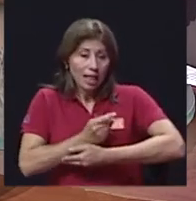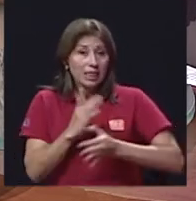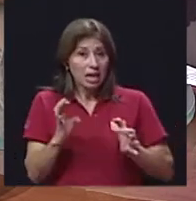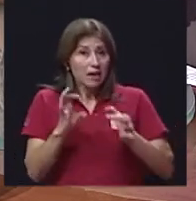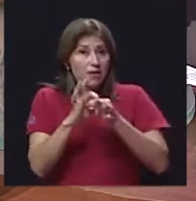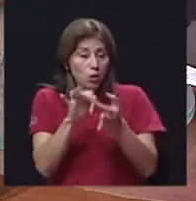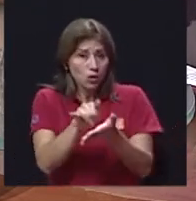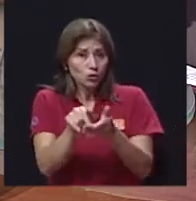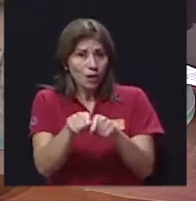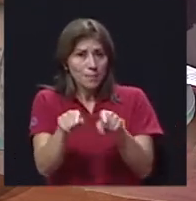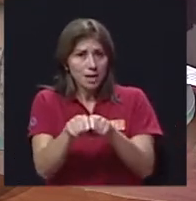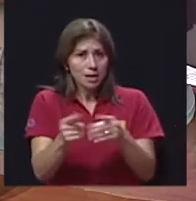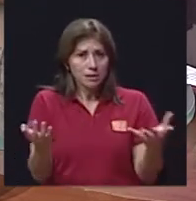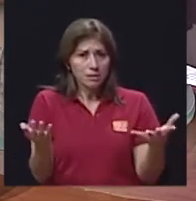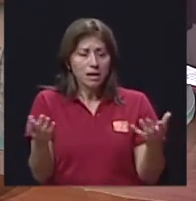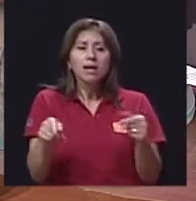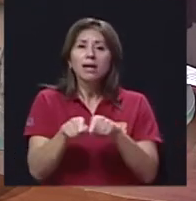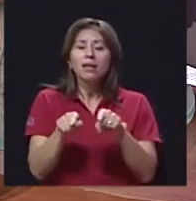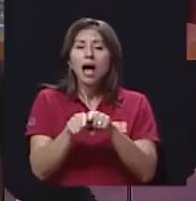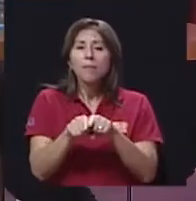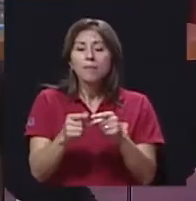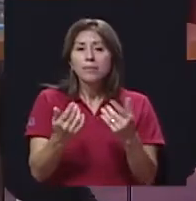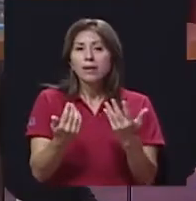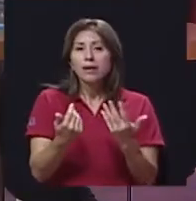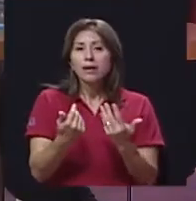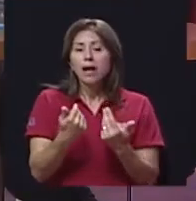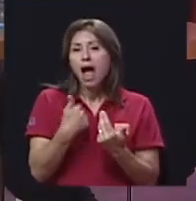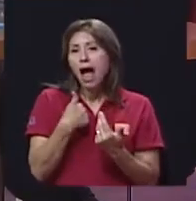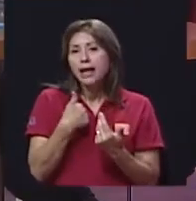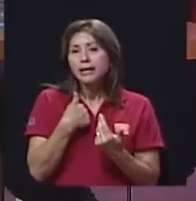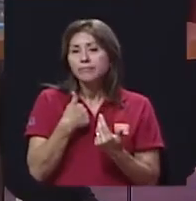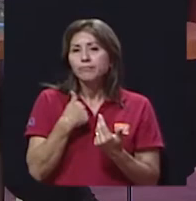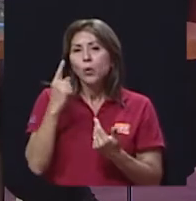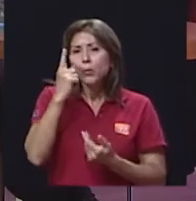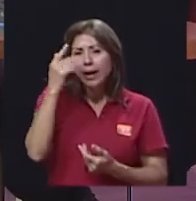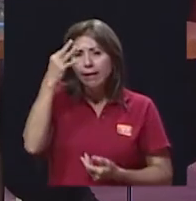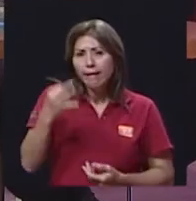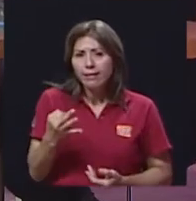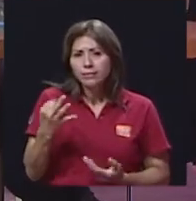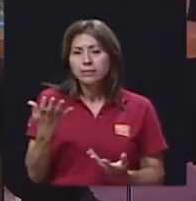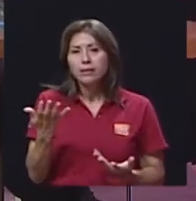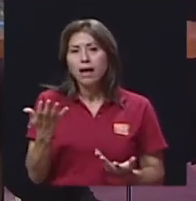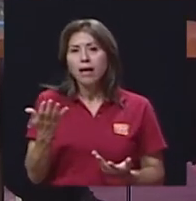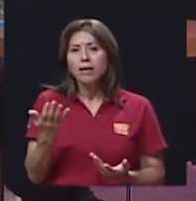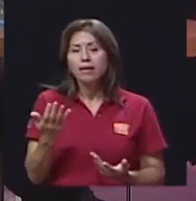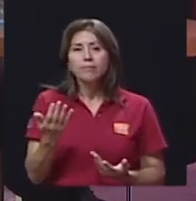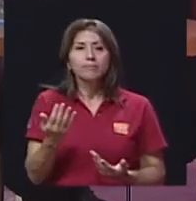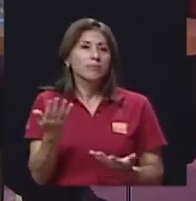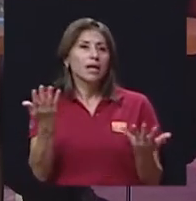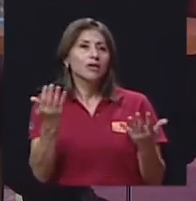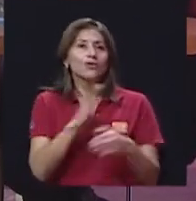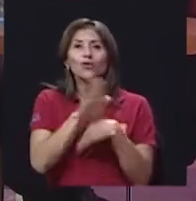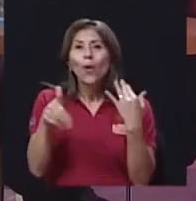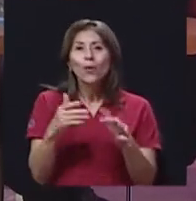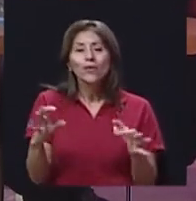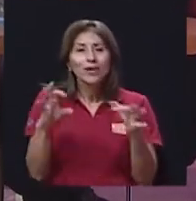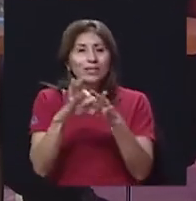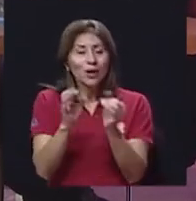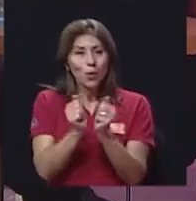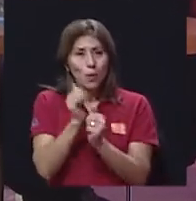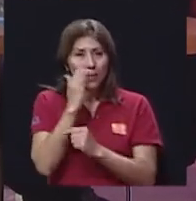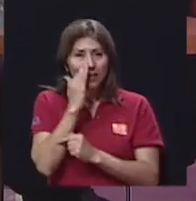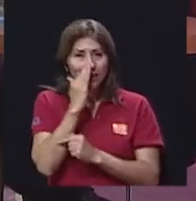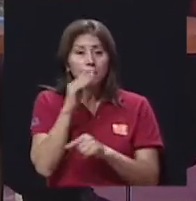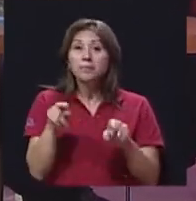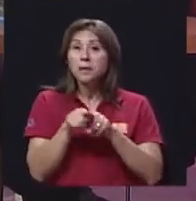que que también hay un uno creencia también de que eso como todos los de maternidad también la lactancia es